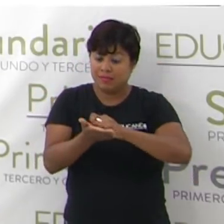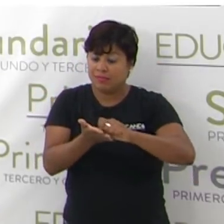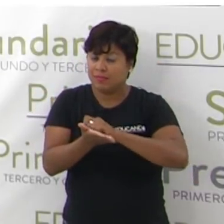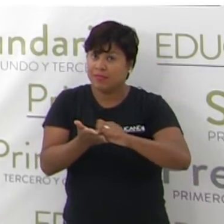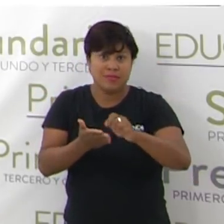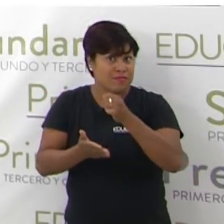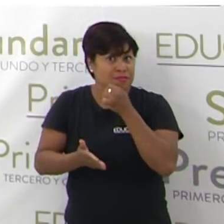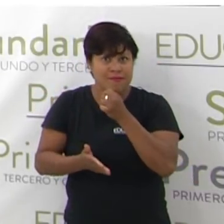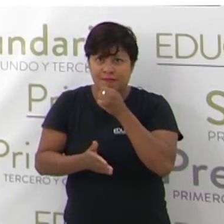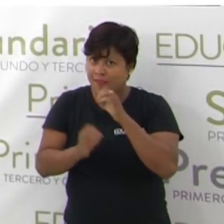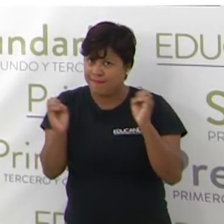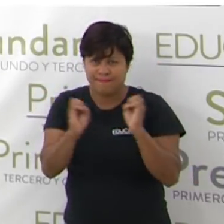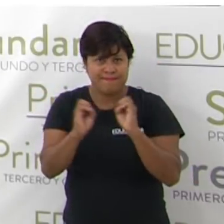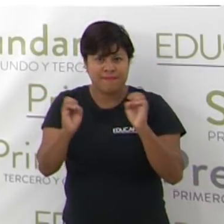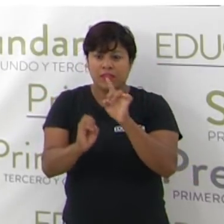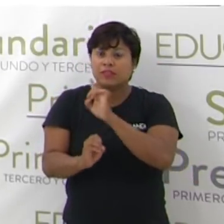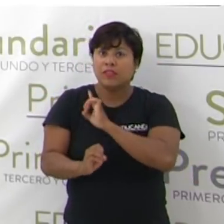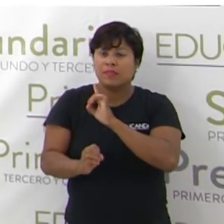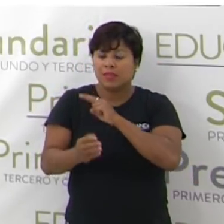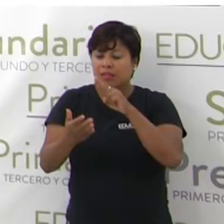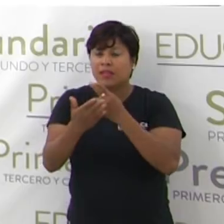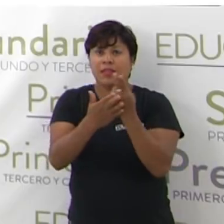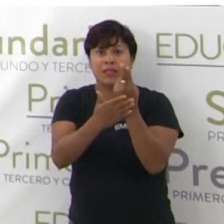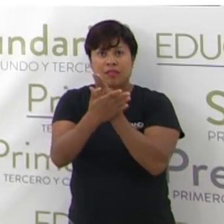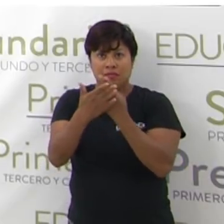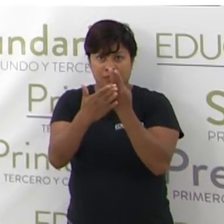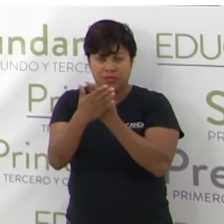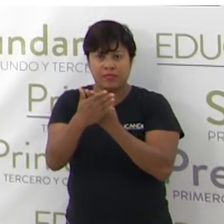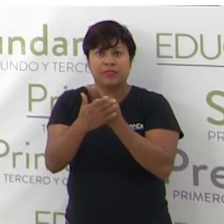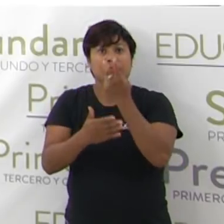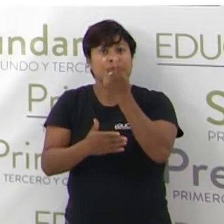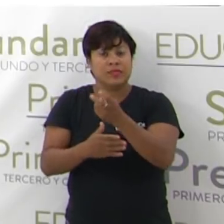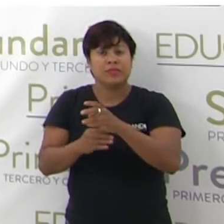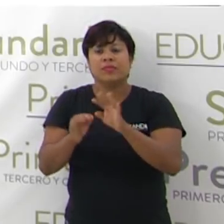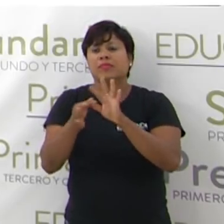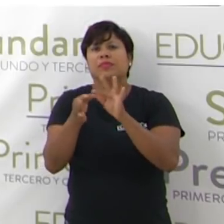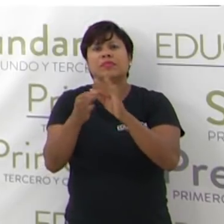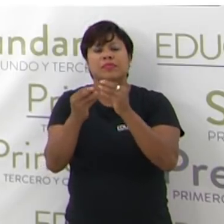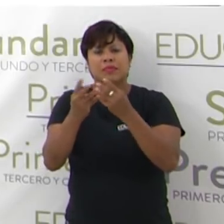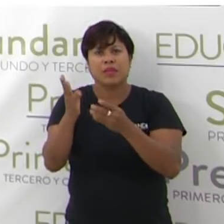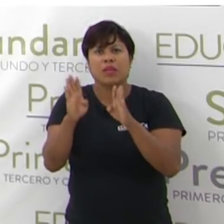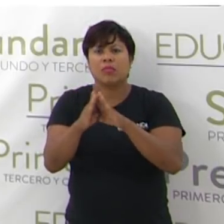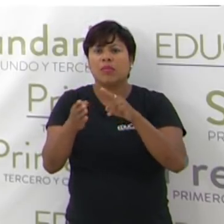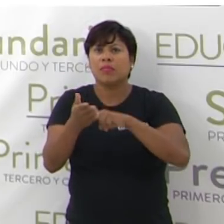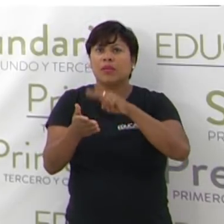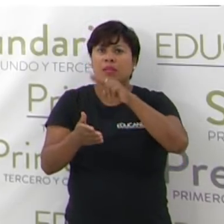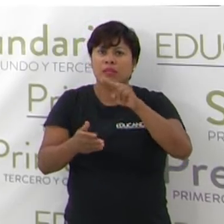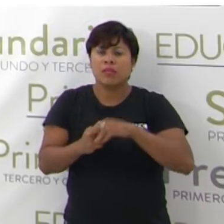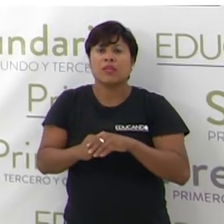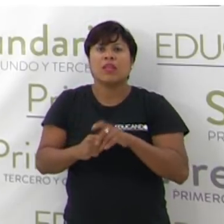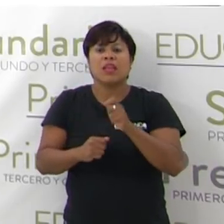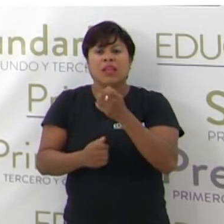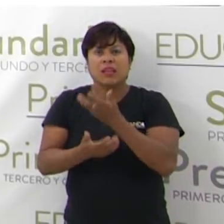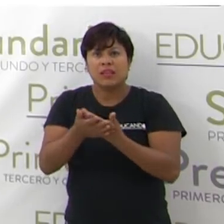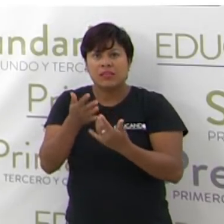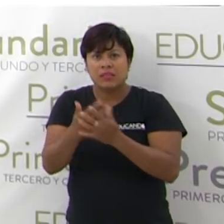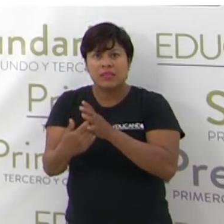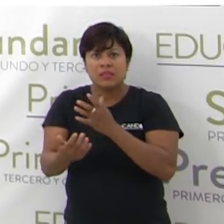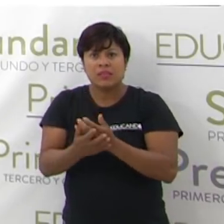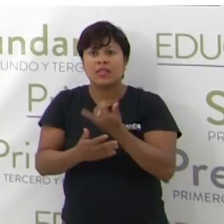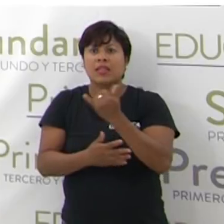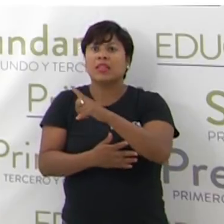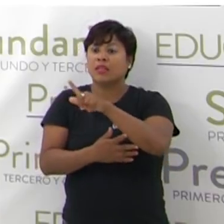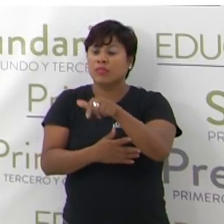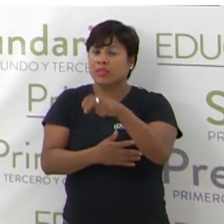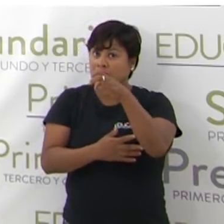ahí él en las cuevas describía a través de la pintura los hechos y después con